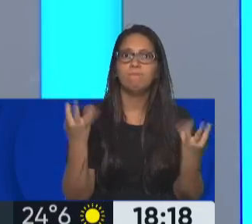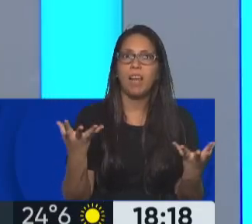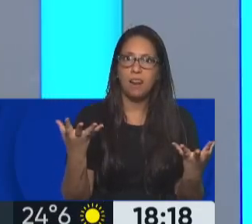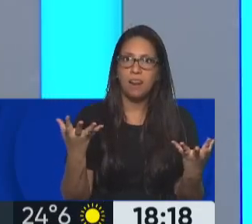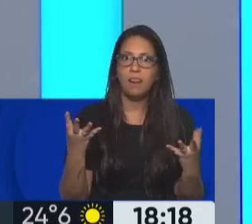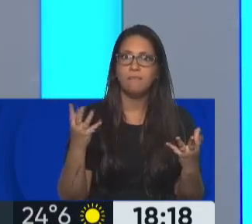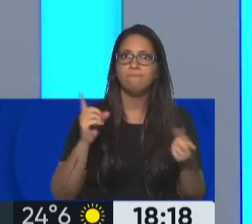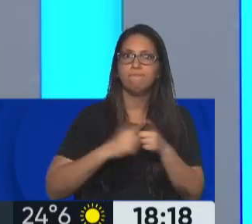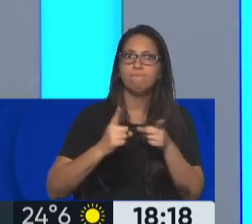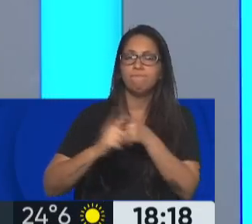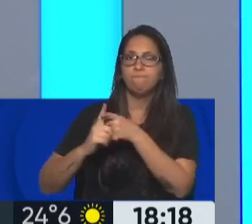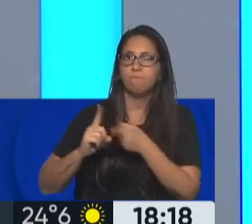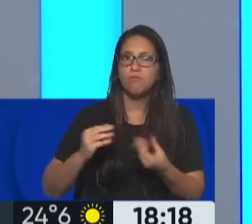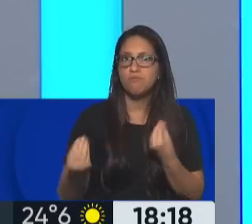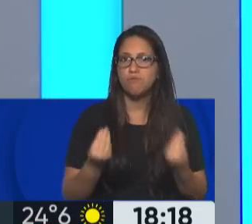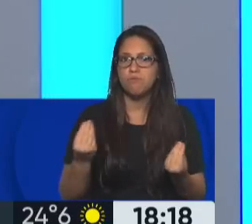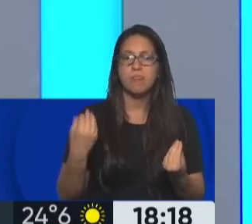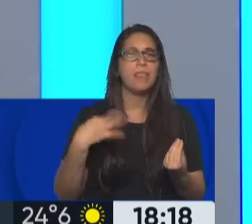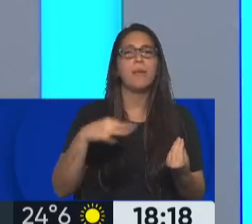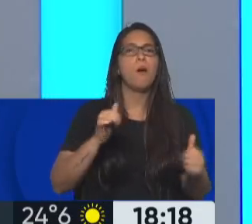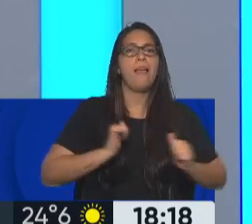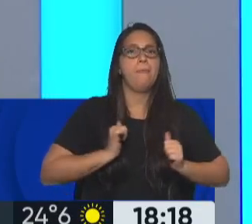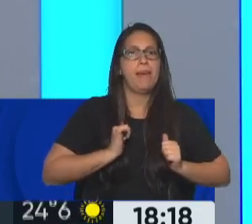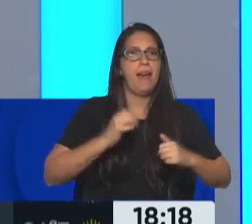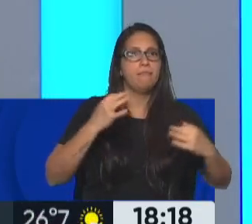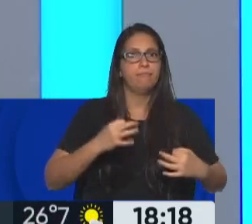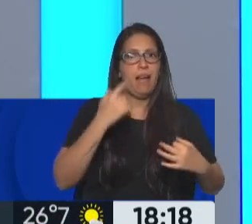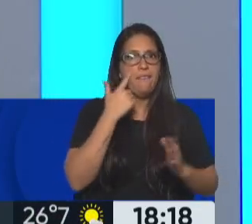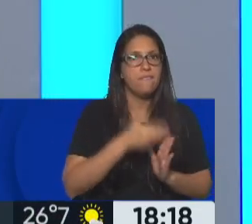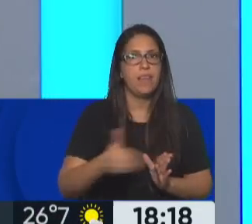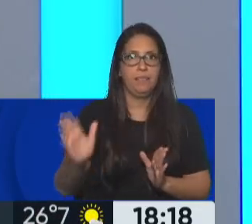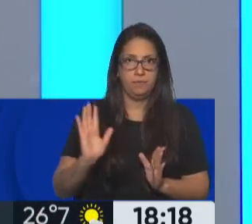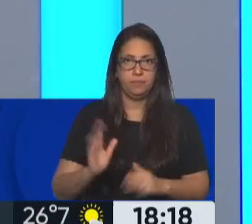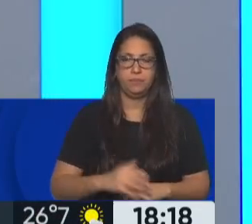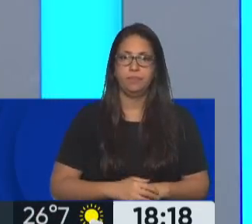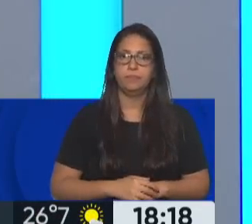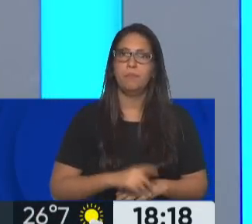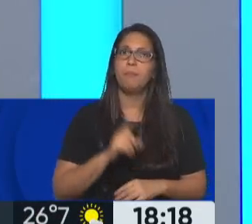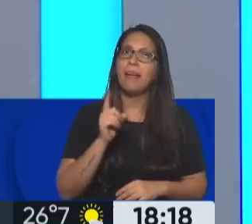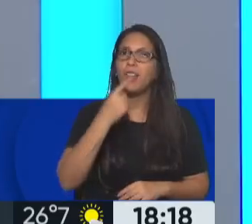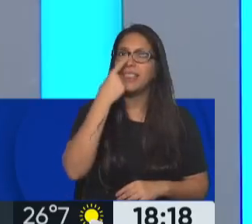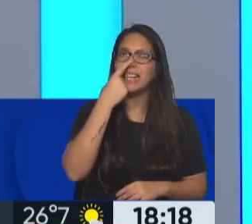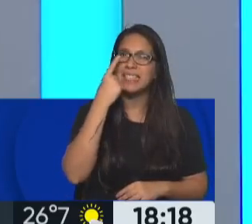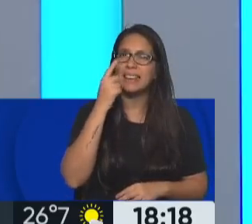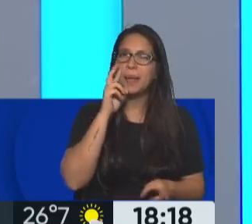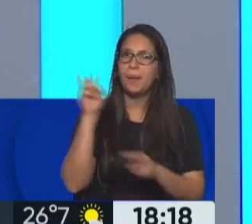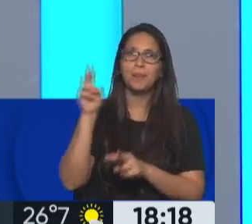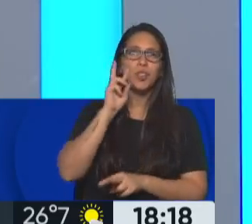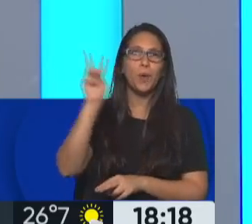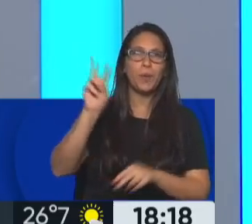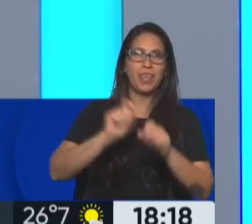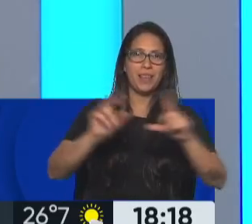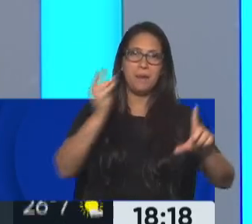lo cual creo que habría que esperar para tener orientaciones. Después creo que es interesante ver, estaba el mapa antes